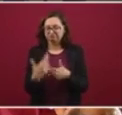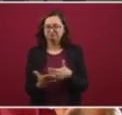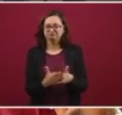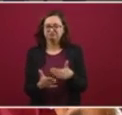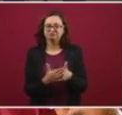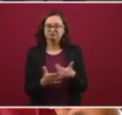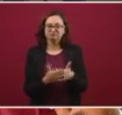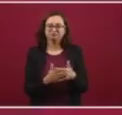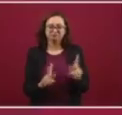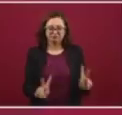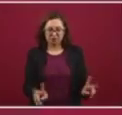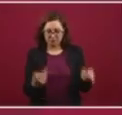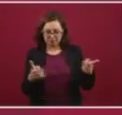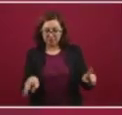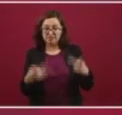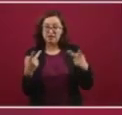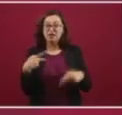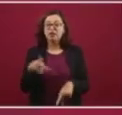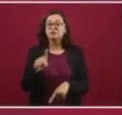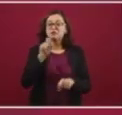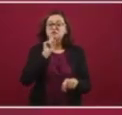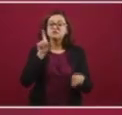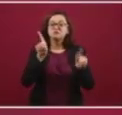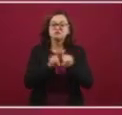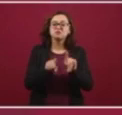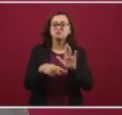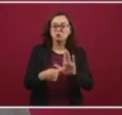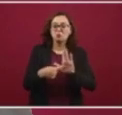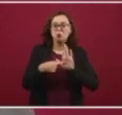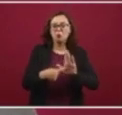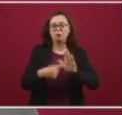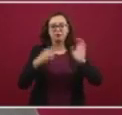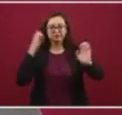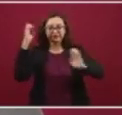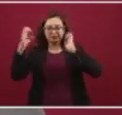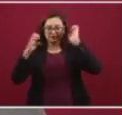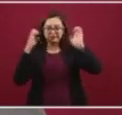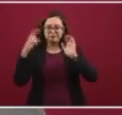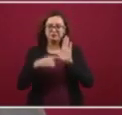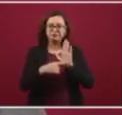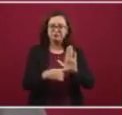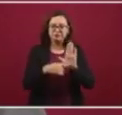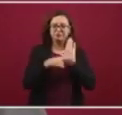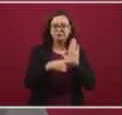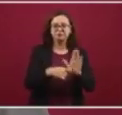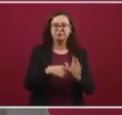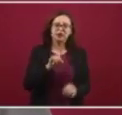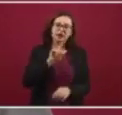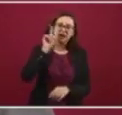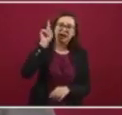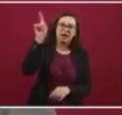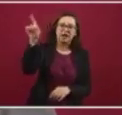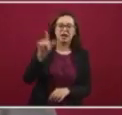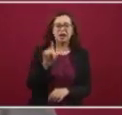sino se van a mostrar. Va a haber una exposición en Los Pinos,